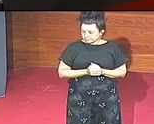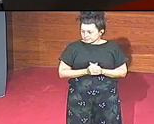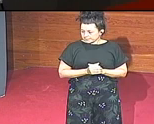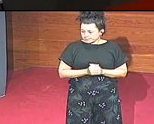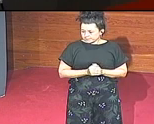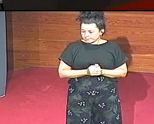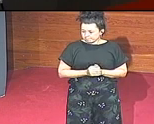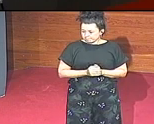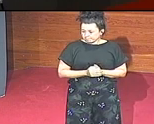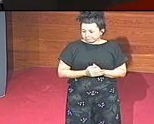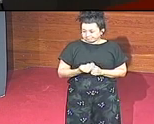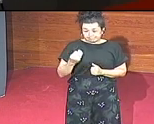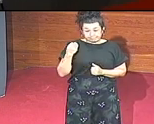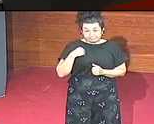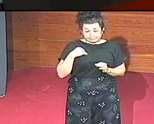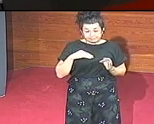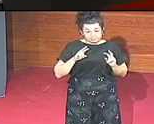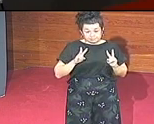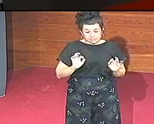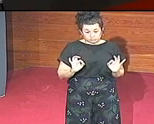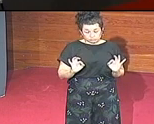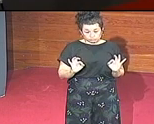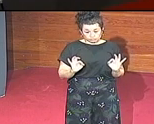y lo mismo lo mismo hacíamos con